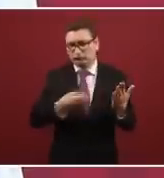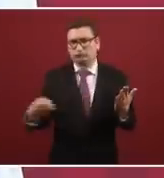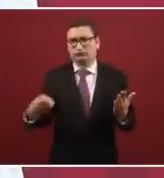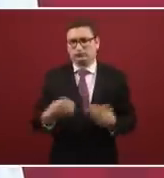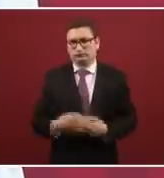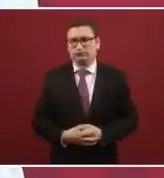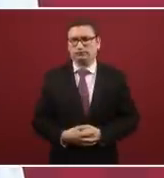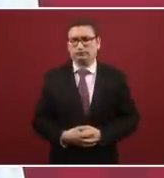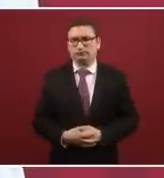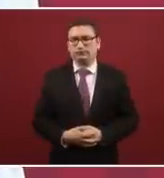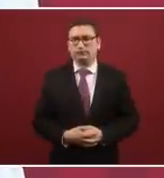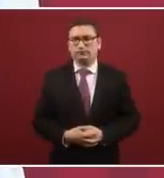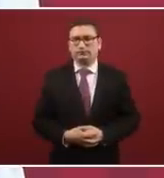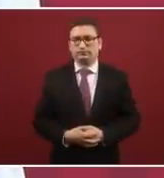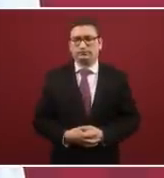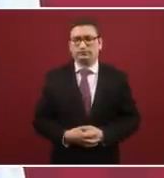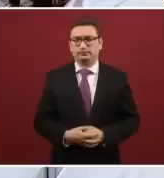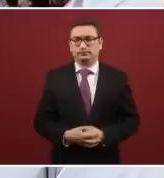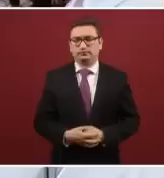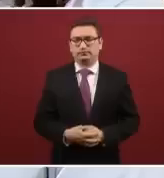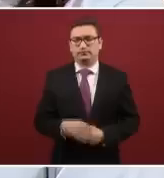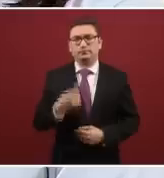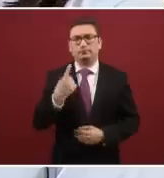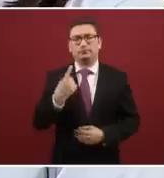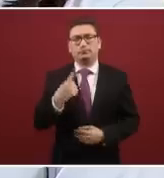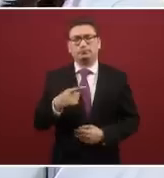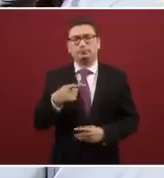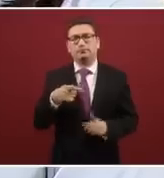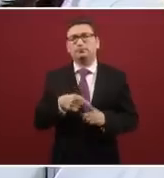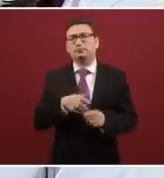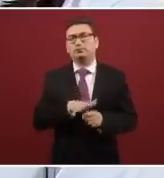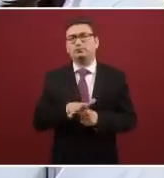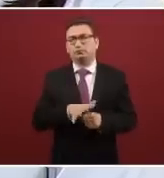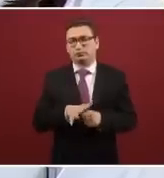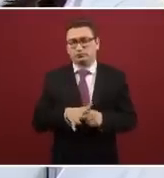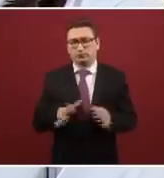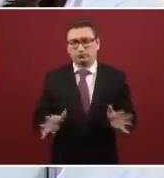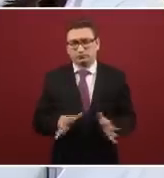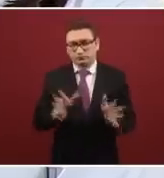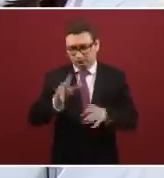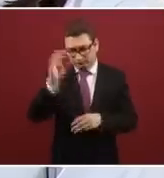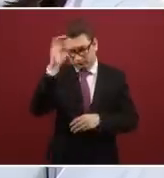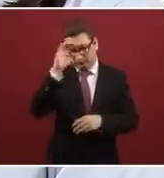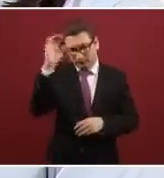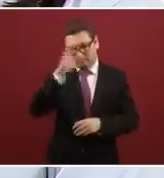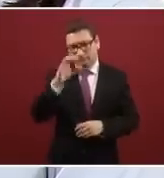para el fomento a las ciencias,